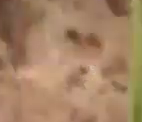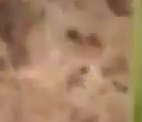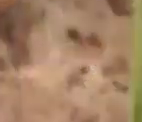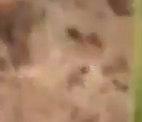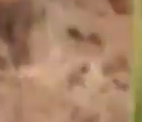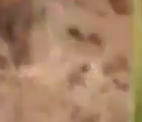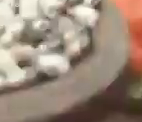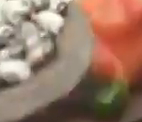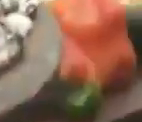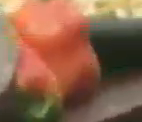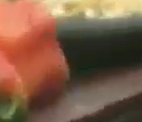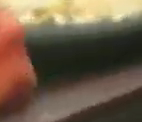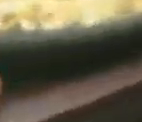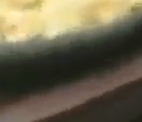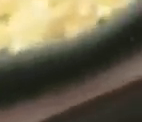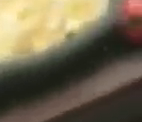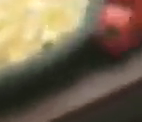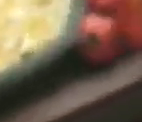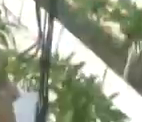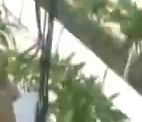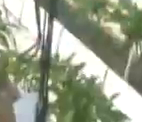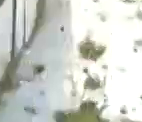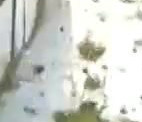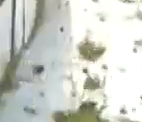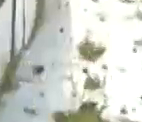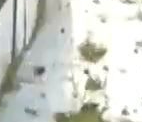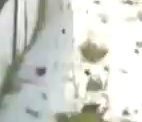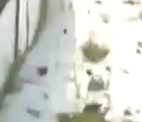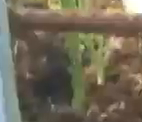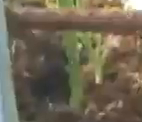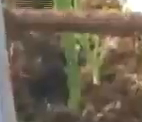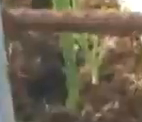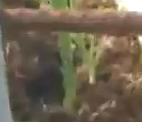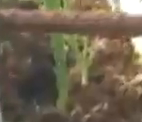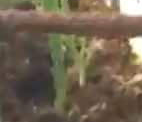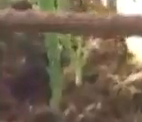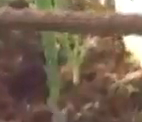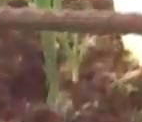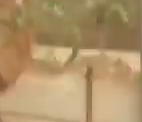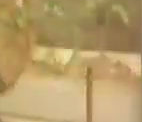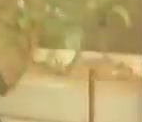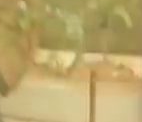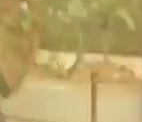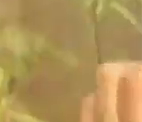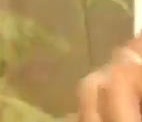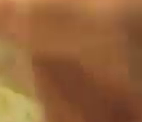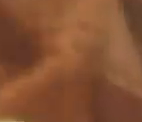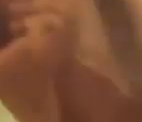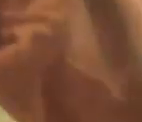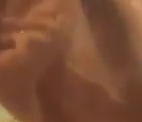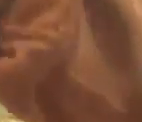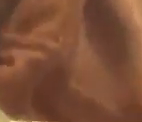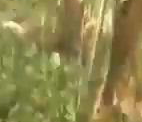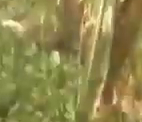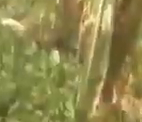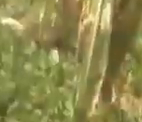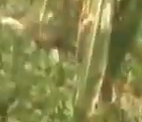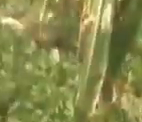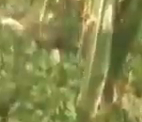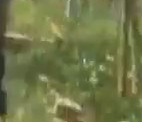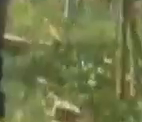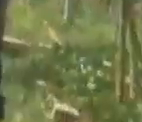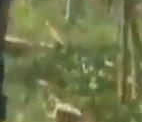Día Mundial de la Agricultura, estamos viendo a los orígenes genéticos profundos de la